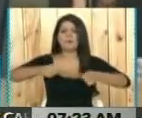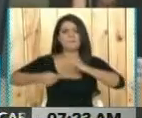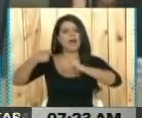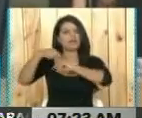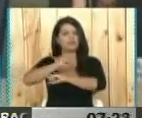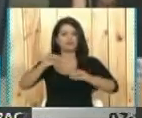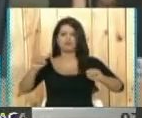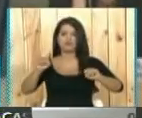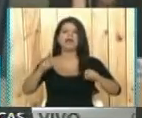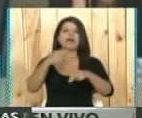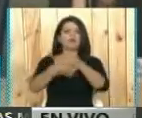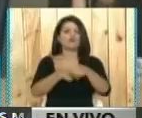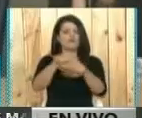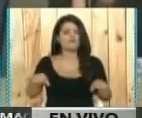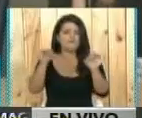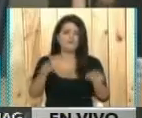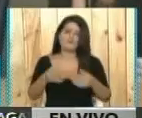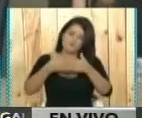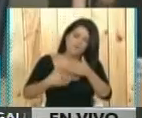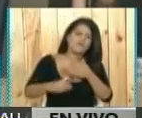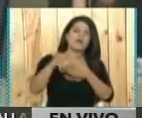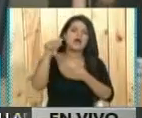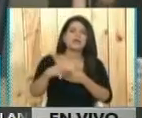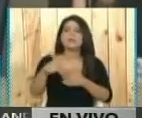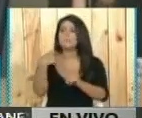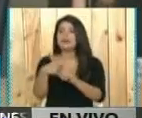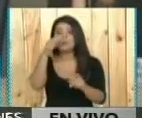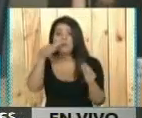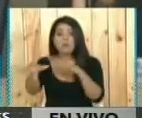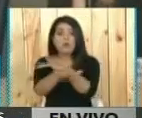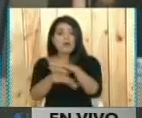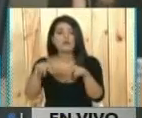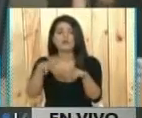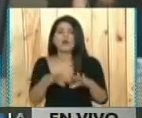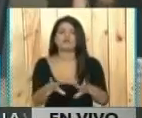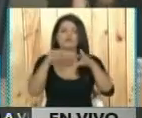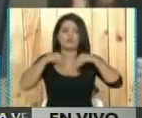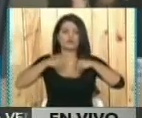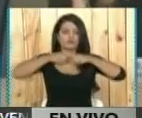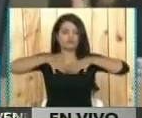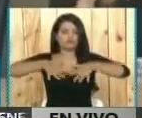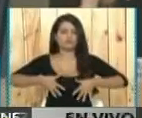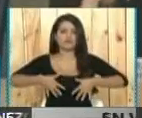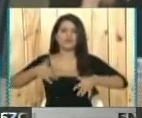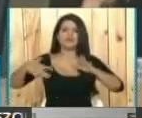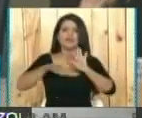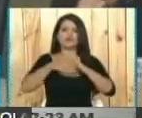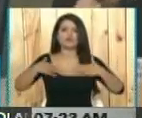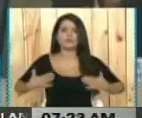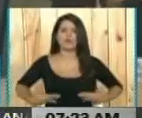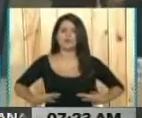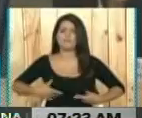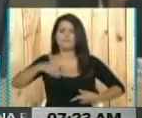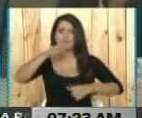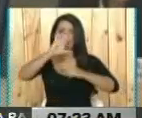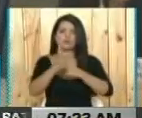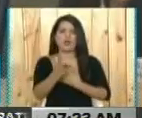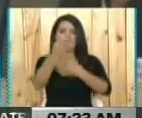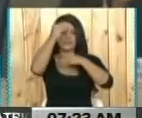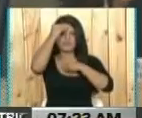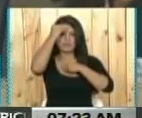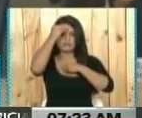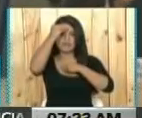sujeto histórico de esta revolución, que es su pueblo, ha tomado para sí la cultura de los derechos humanos. No hay forma de